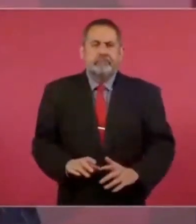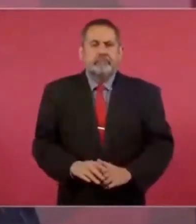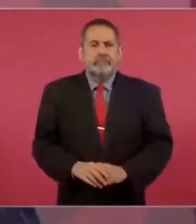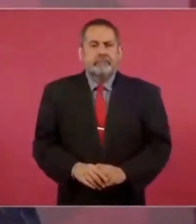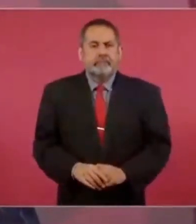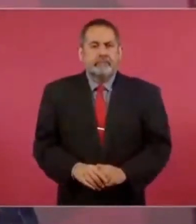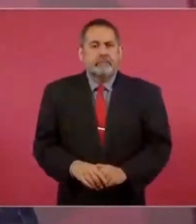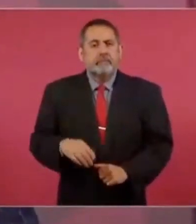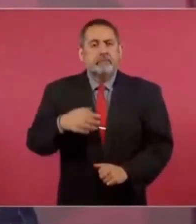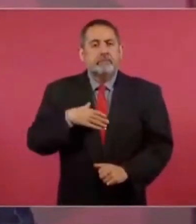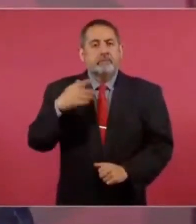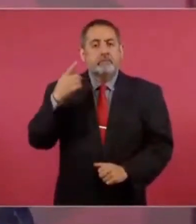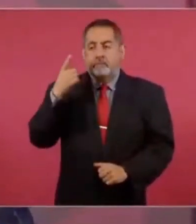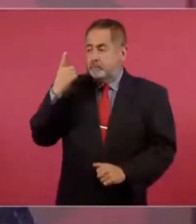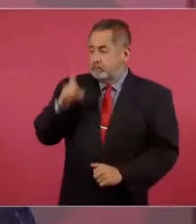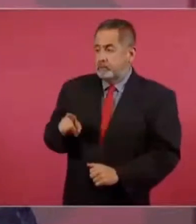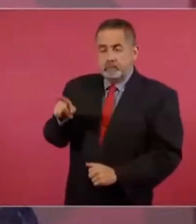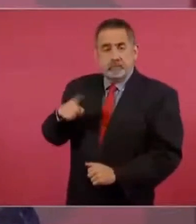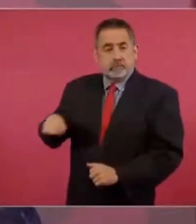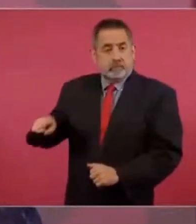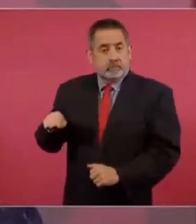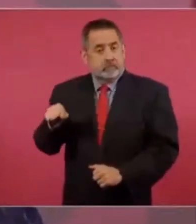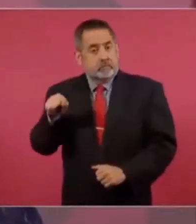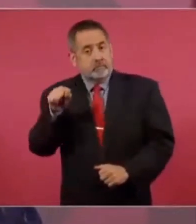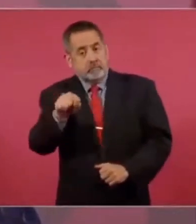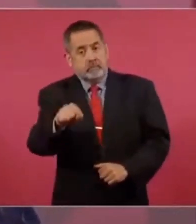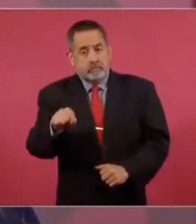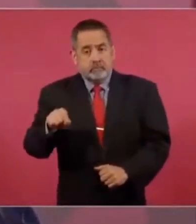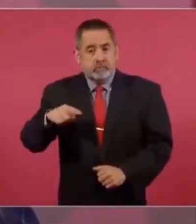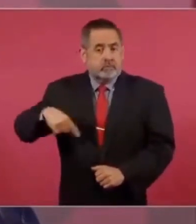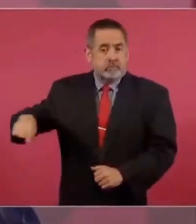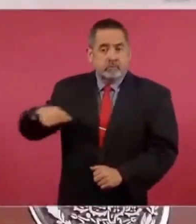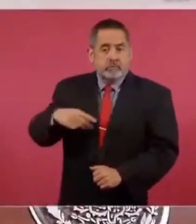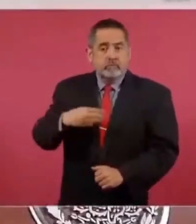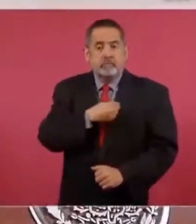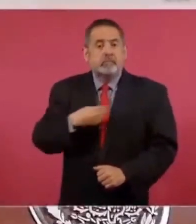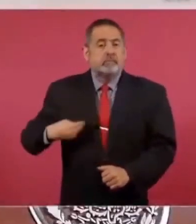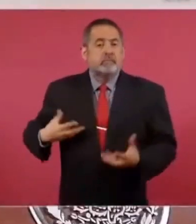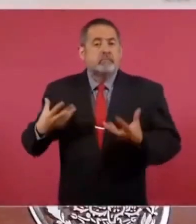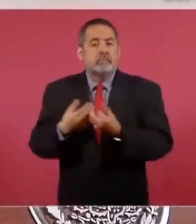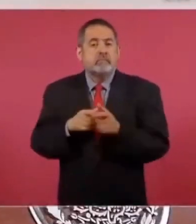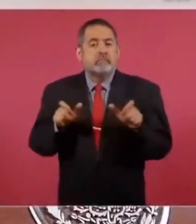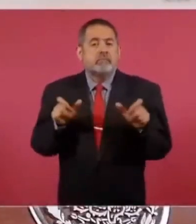La instrucción que tienen los integrantes de la Guardia Nacional